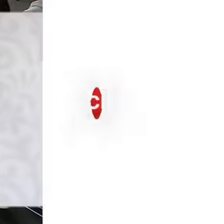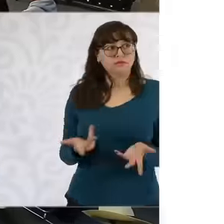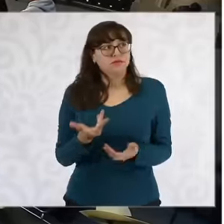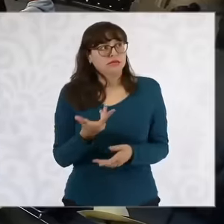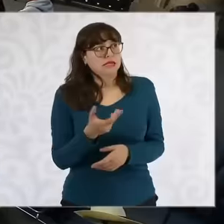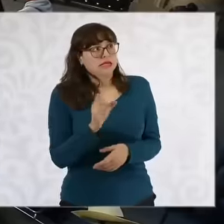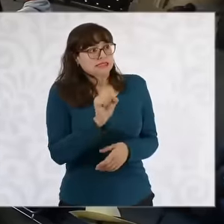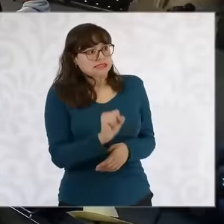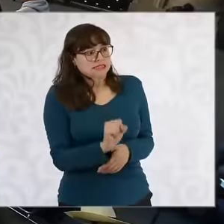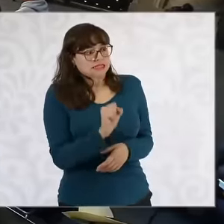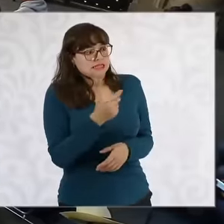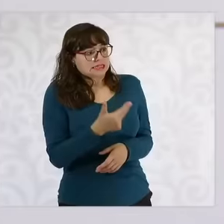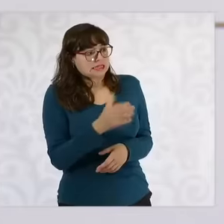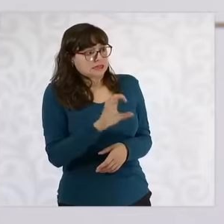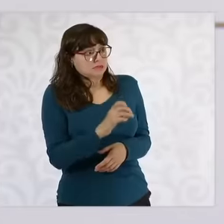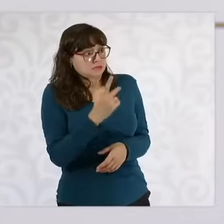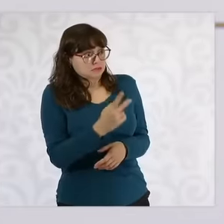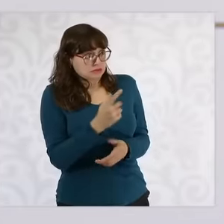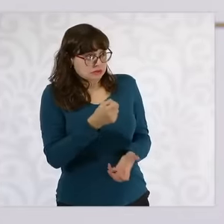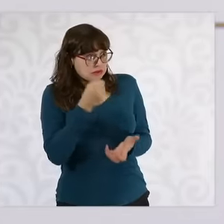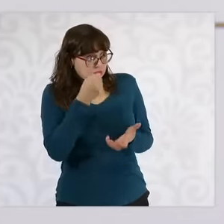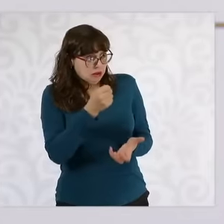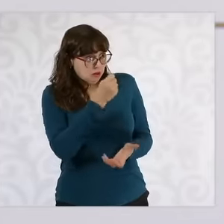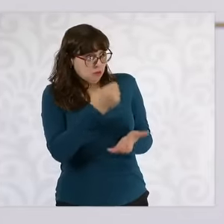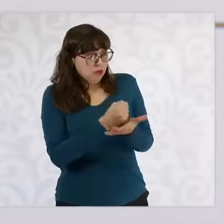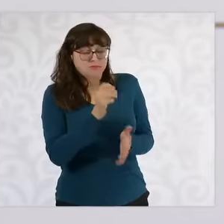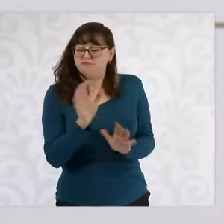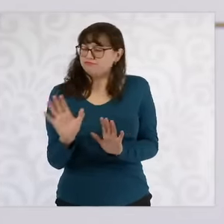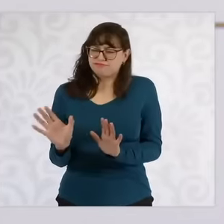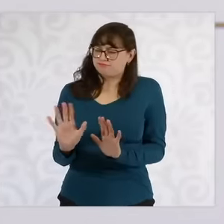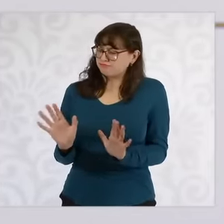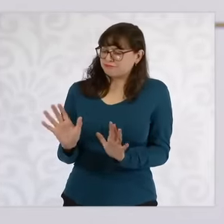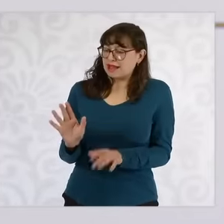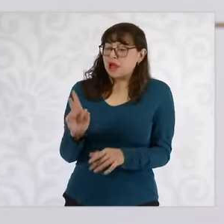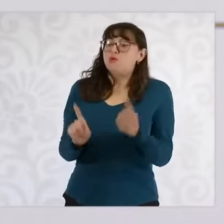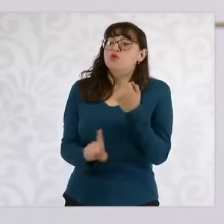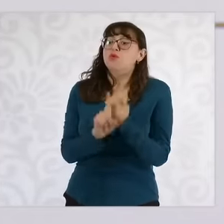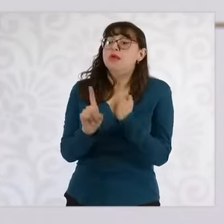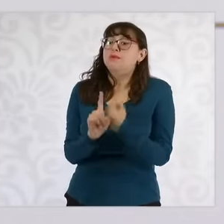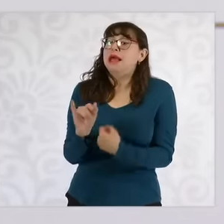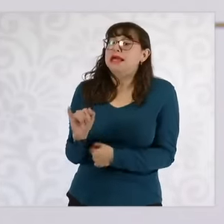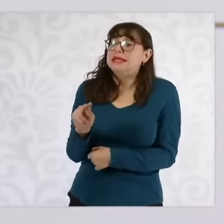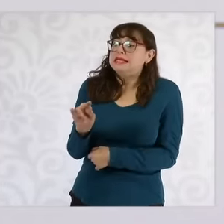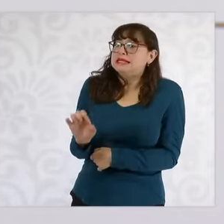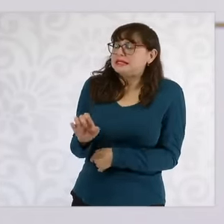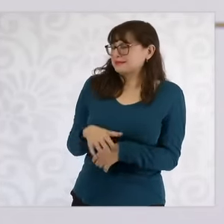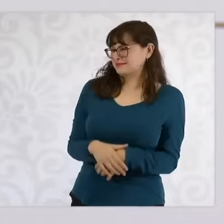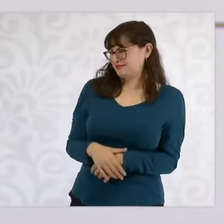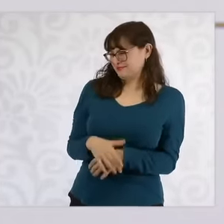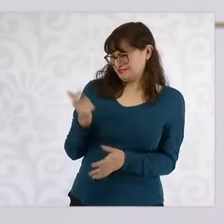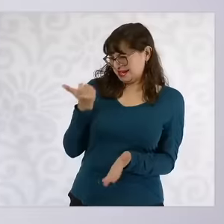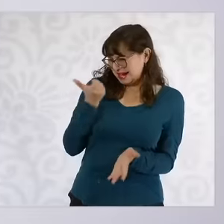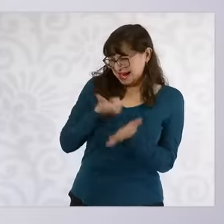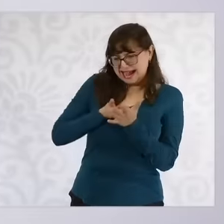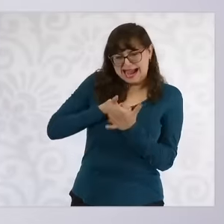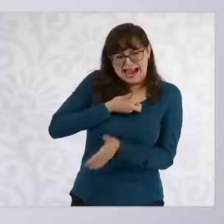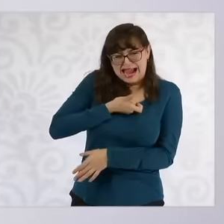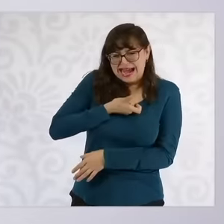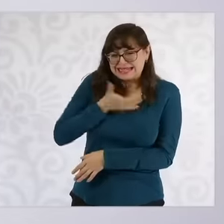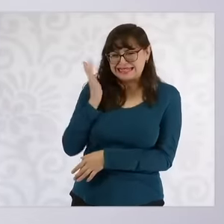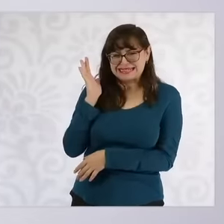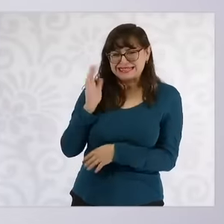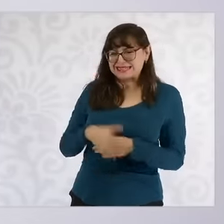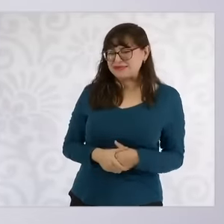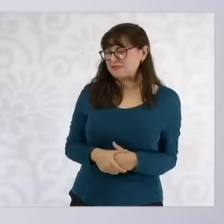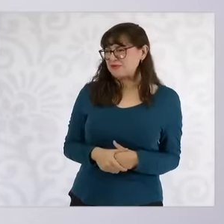Porque digo, asunto de la Secretaría de Hacienda, es del INE. No debe costar tanto la elección. No le puede